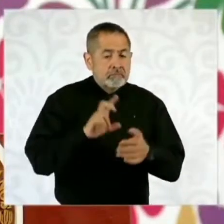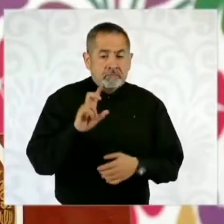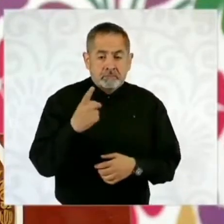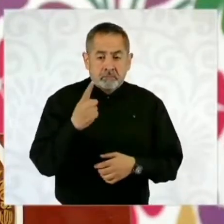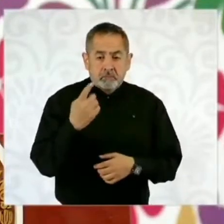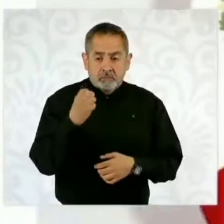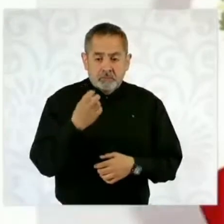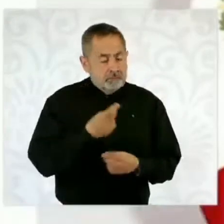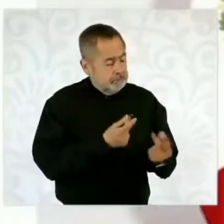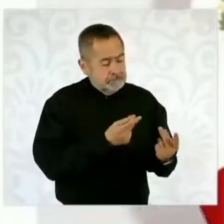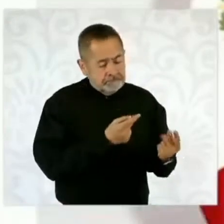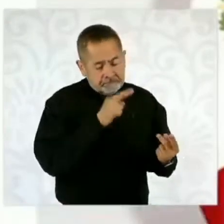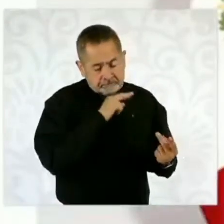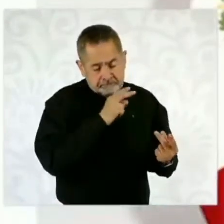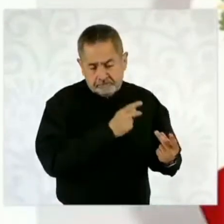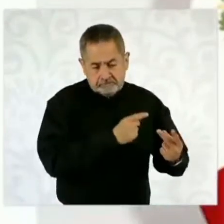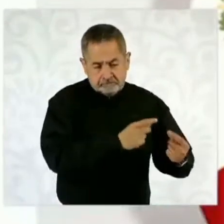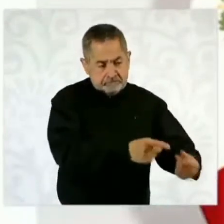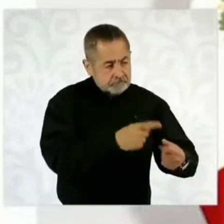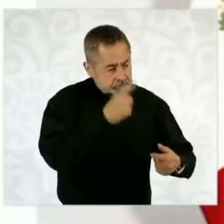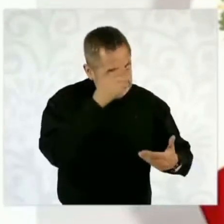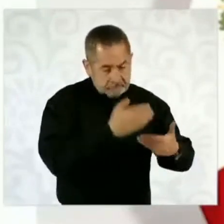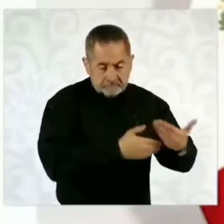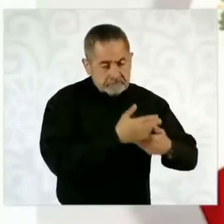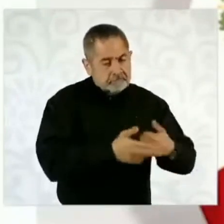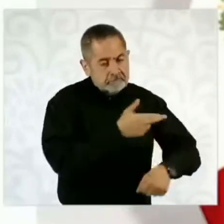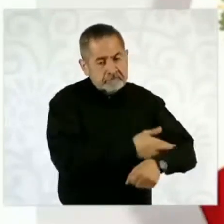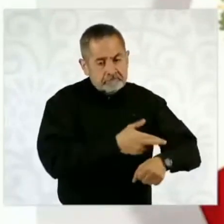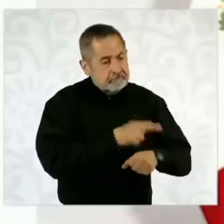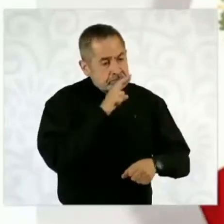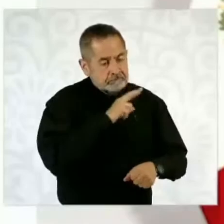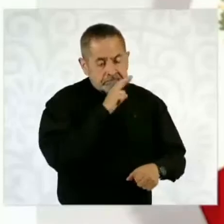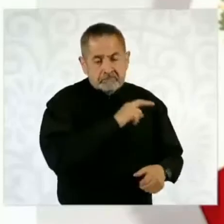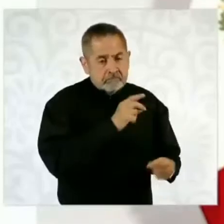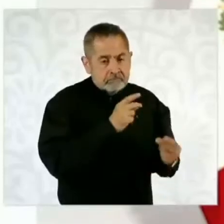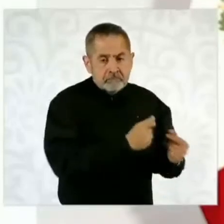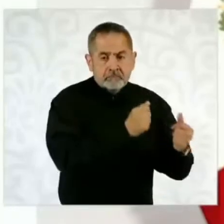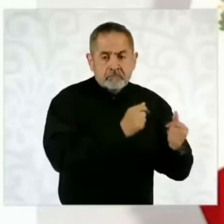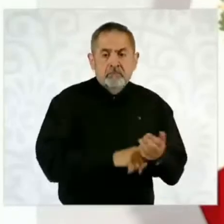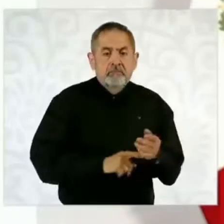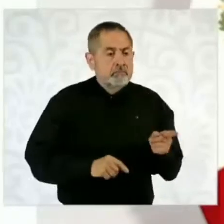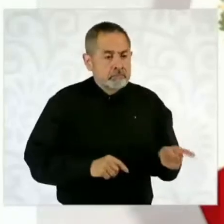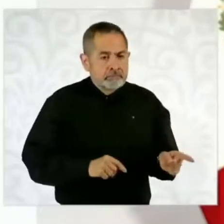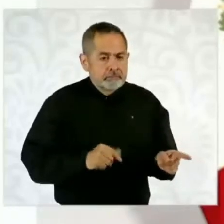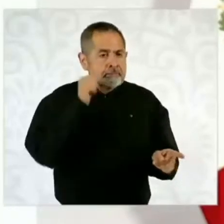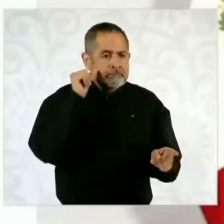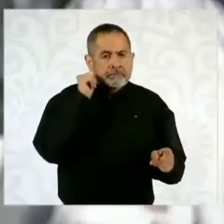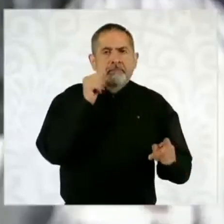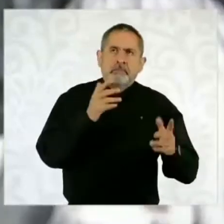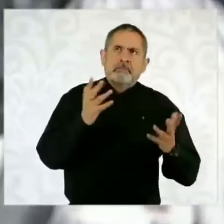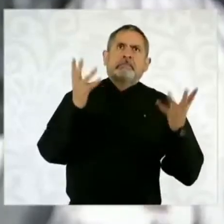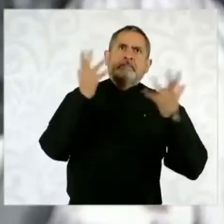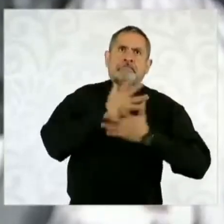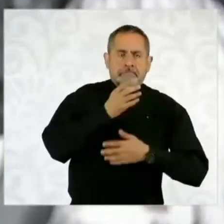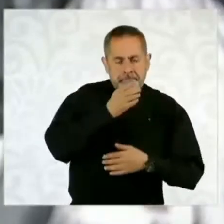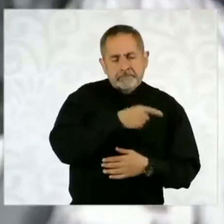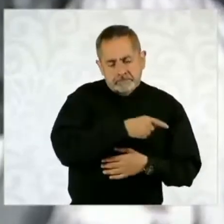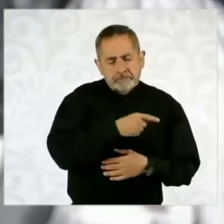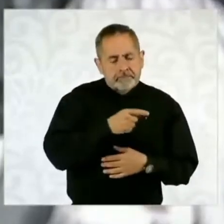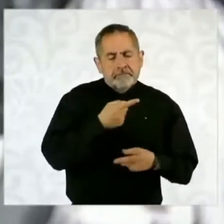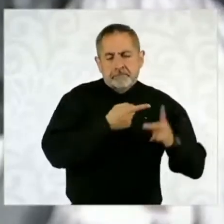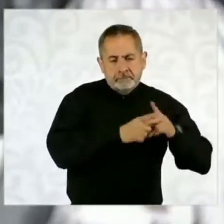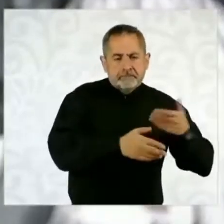terminarlo, para que pueda proceder la elección. Eso es lo que pasó el día de ayer y a mí me parece bien porque es lo que